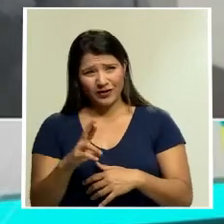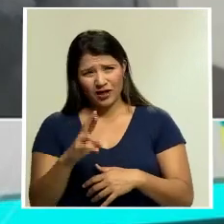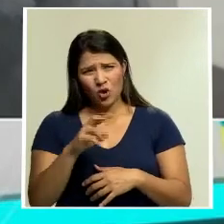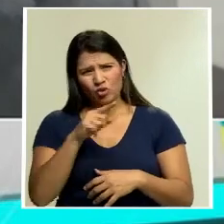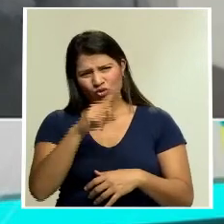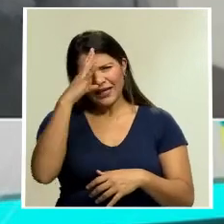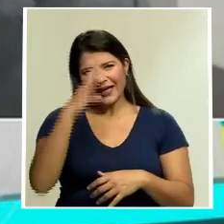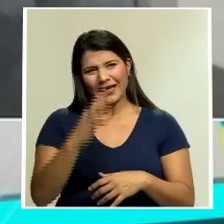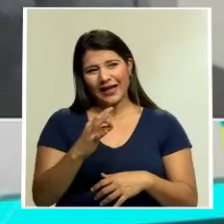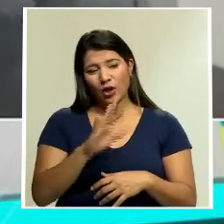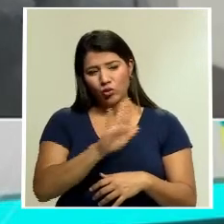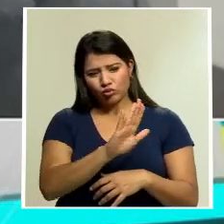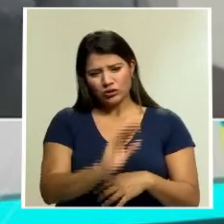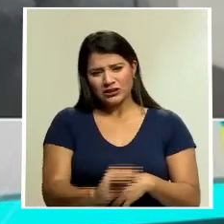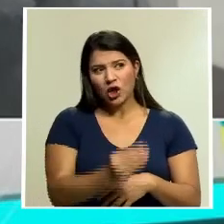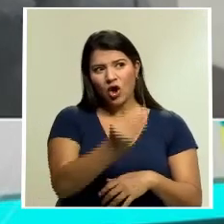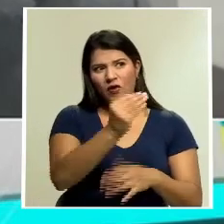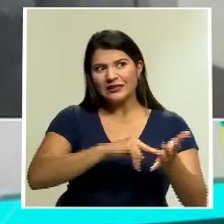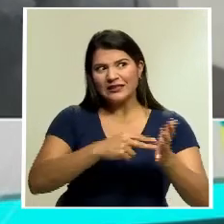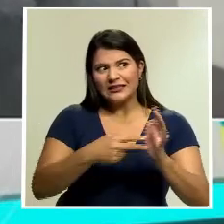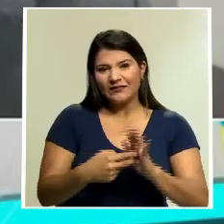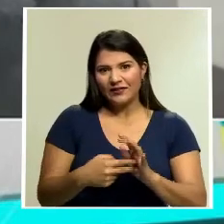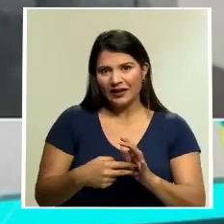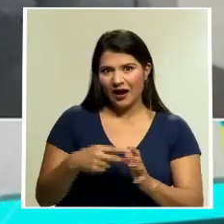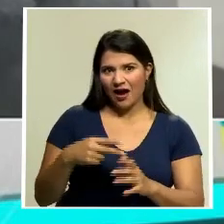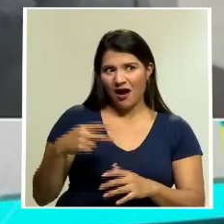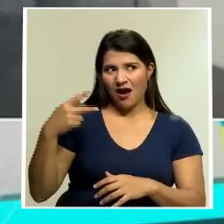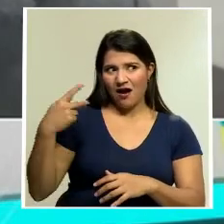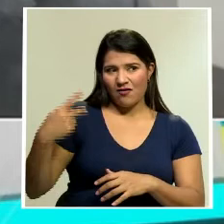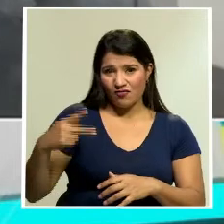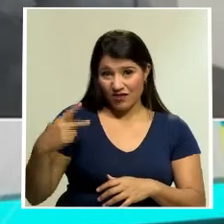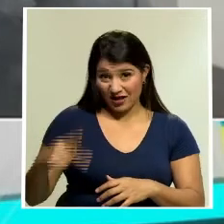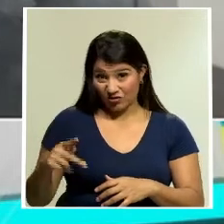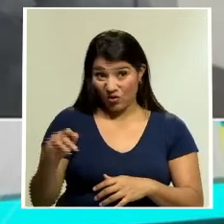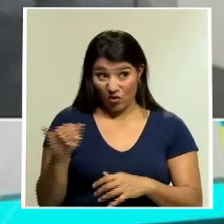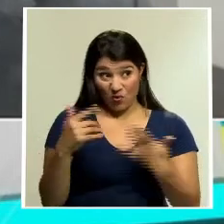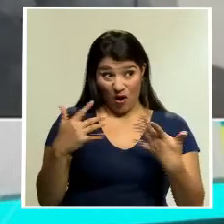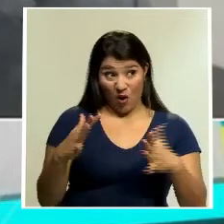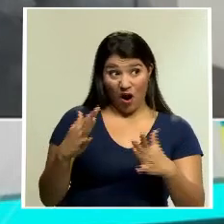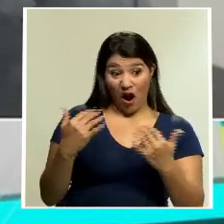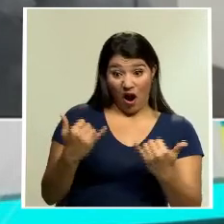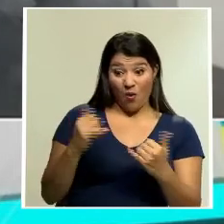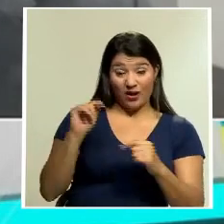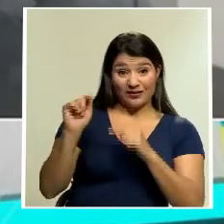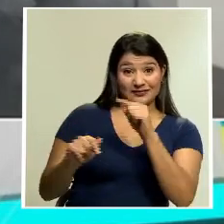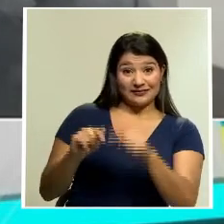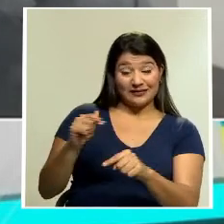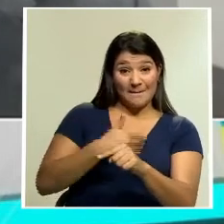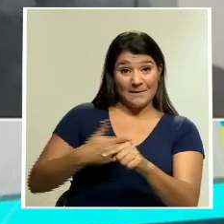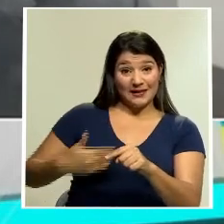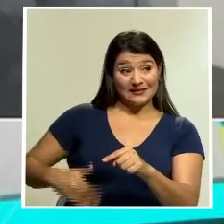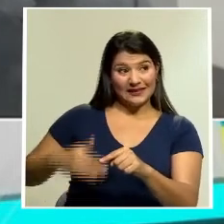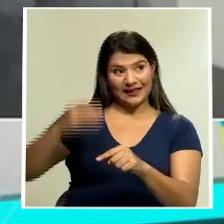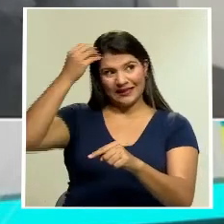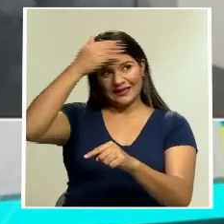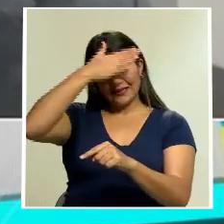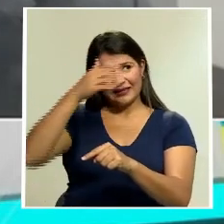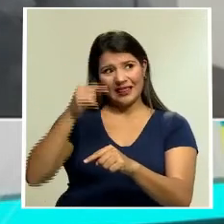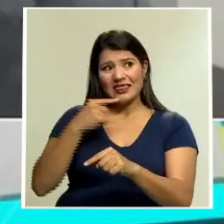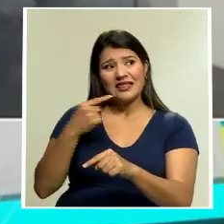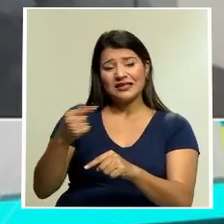en contra su juventud, como se le ha criticado al presidente Alvarado, atribuyéndole falta de